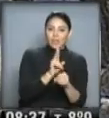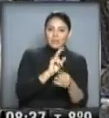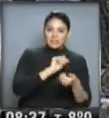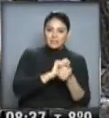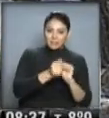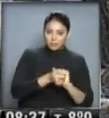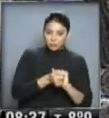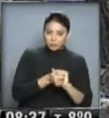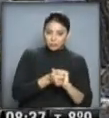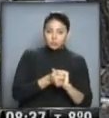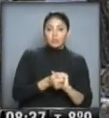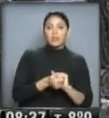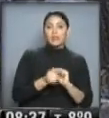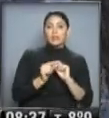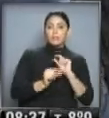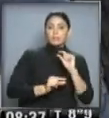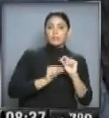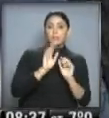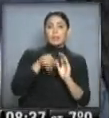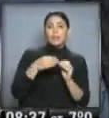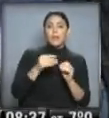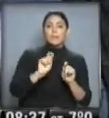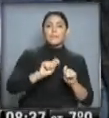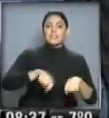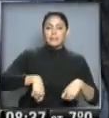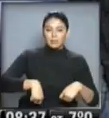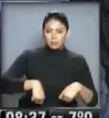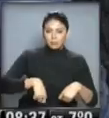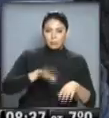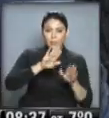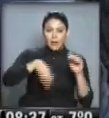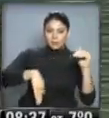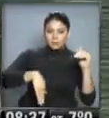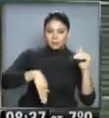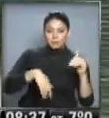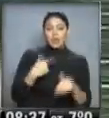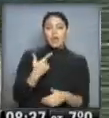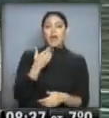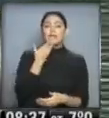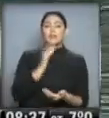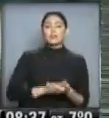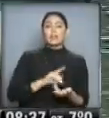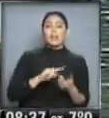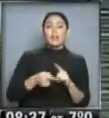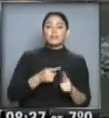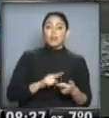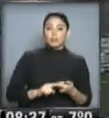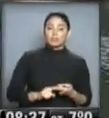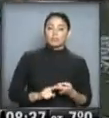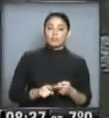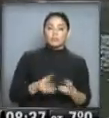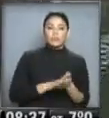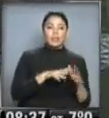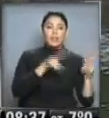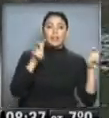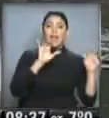sexuales y cada vez un poco menos el preservativo tenemos que hablar de la relación como decías patricia de la